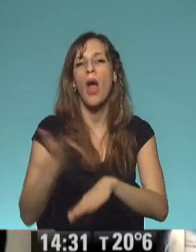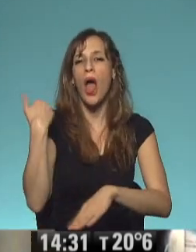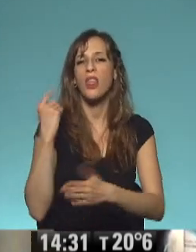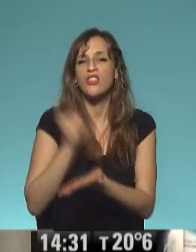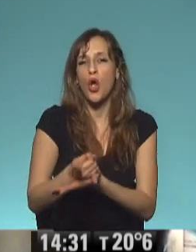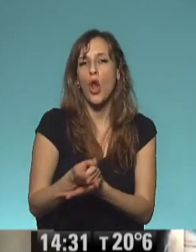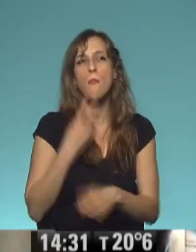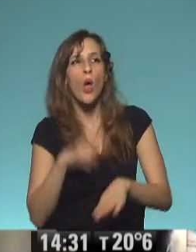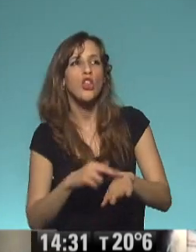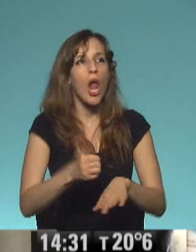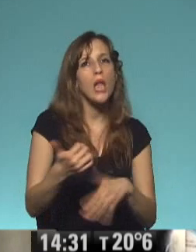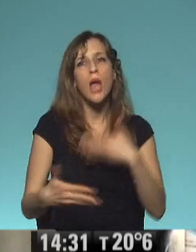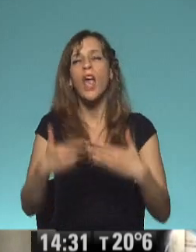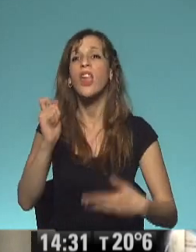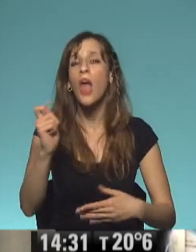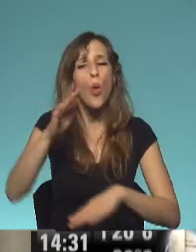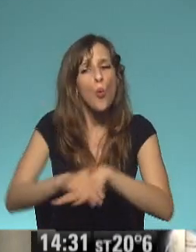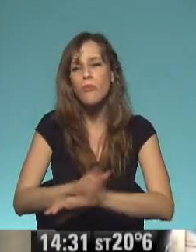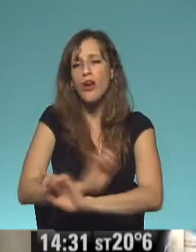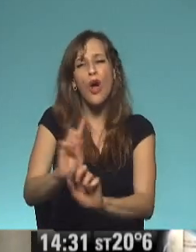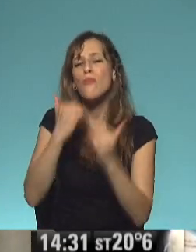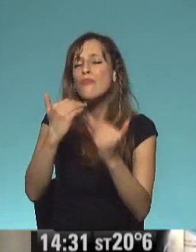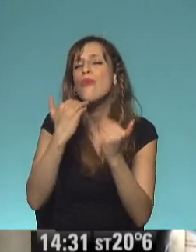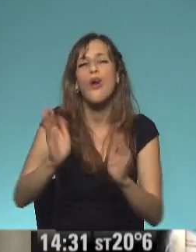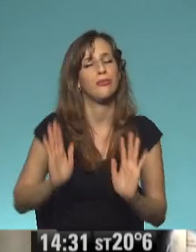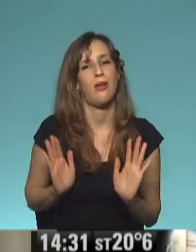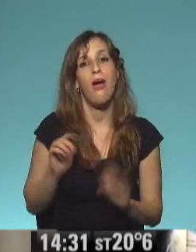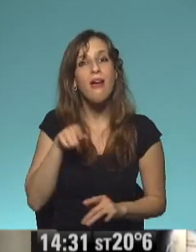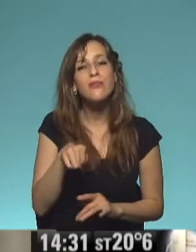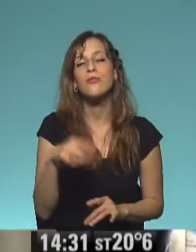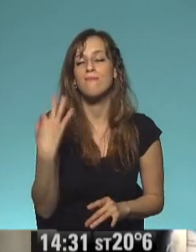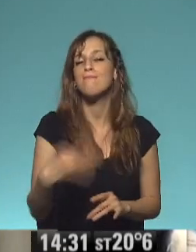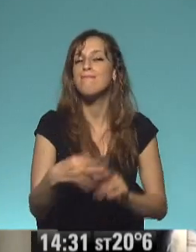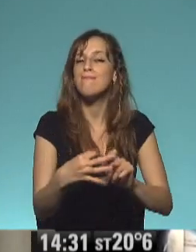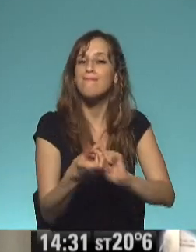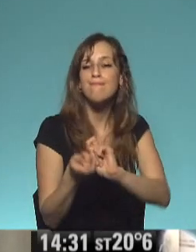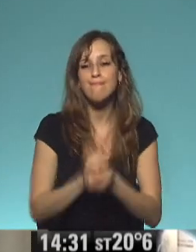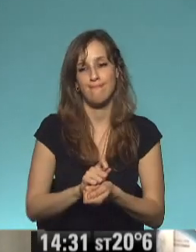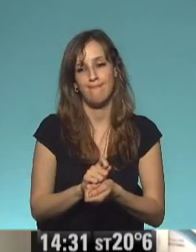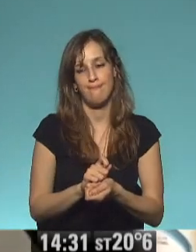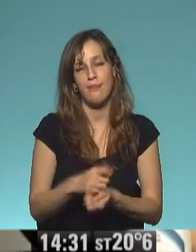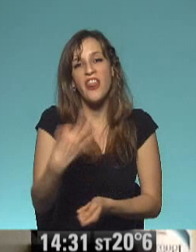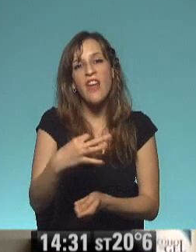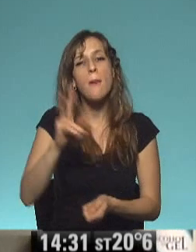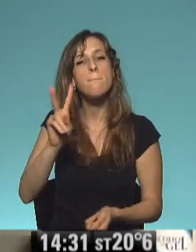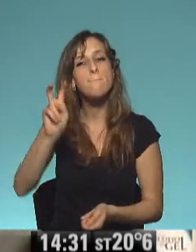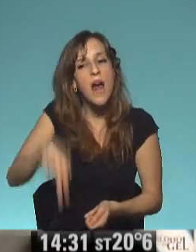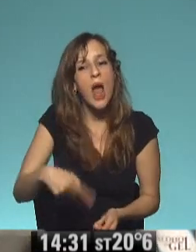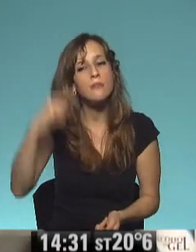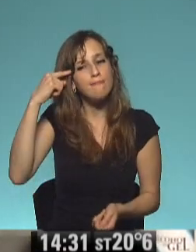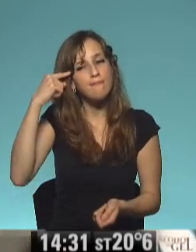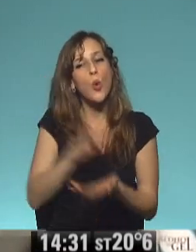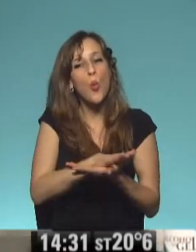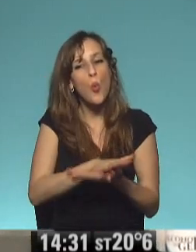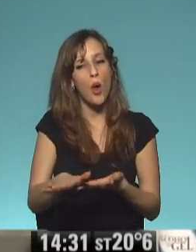culpables. Digo simplemente, esto está mal, hay que corregirlo. Cuando digo de rediseñar un nuevo país, hablo de hacer todas